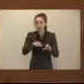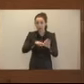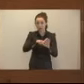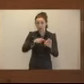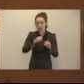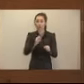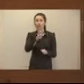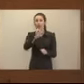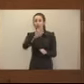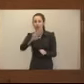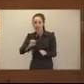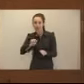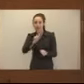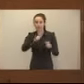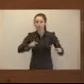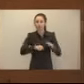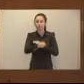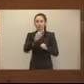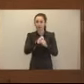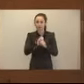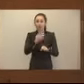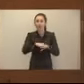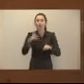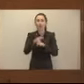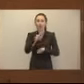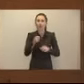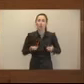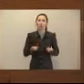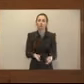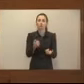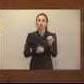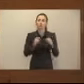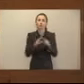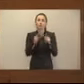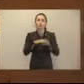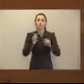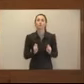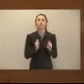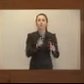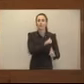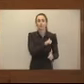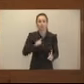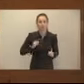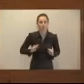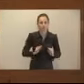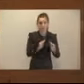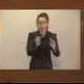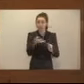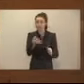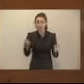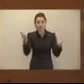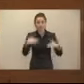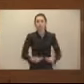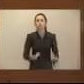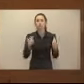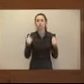residencias de Lera para evitar os costes económicos e sociais de ceder espacio al negocio privado. Gasten eficiente e